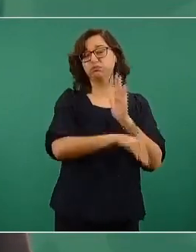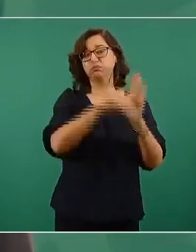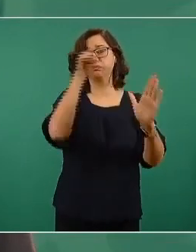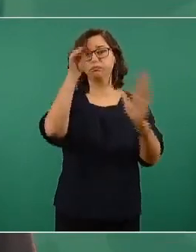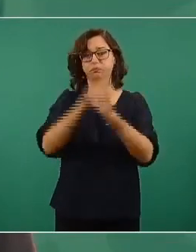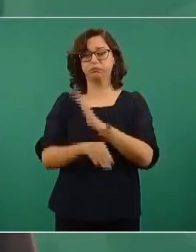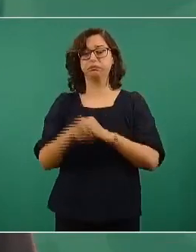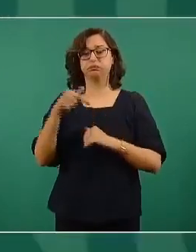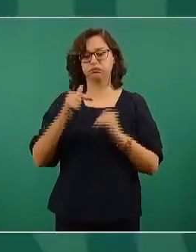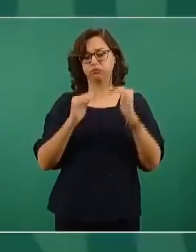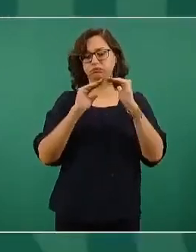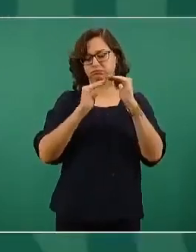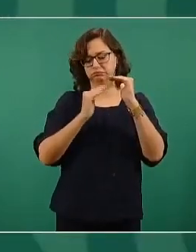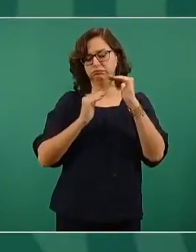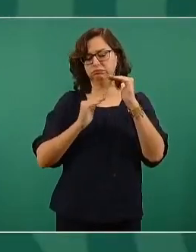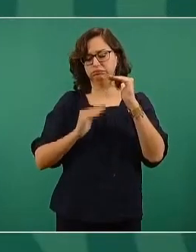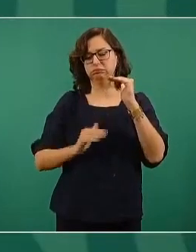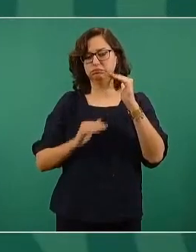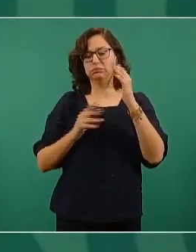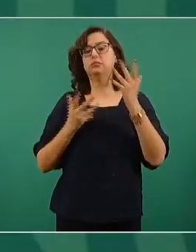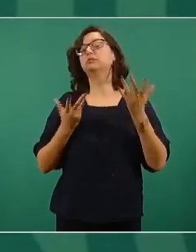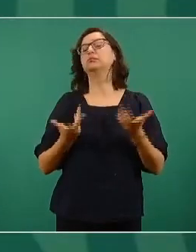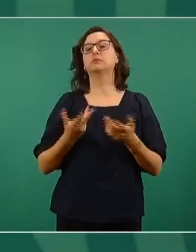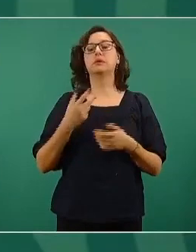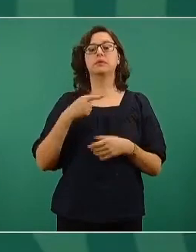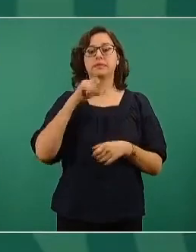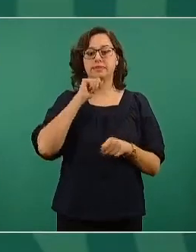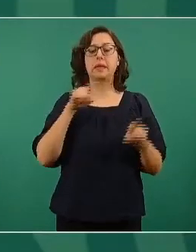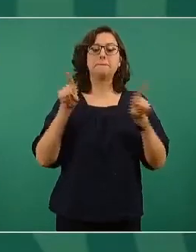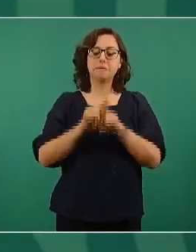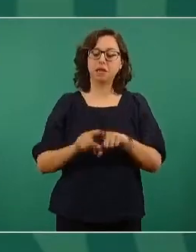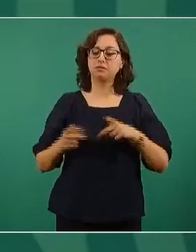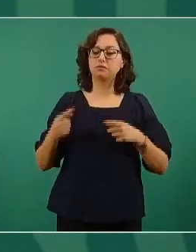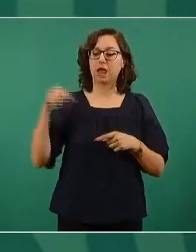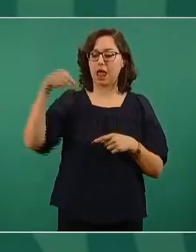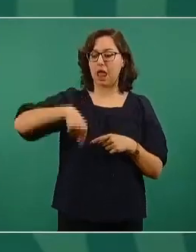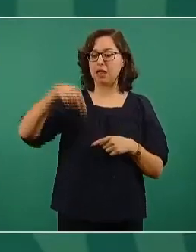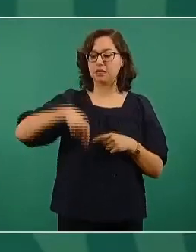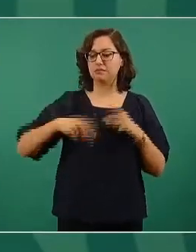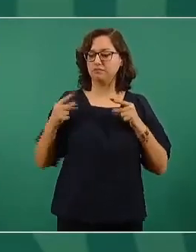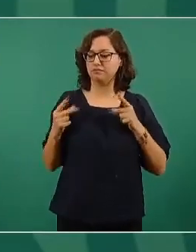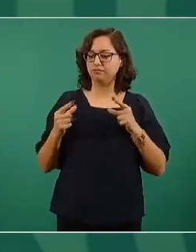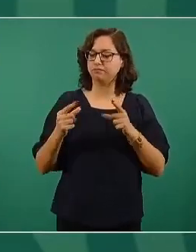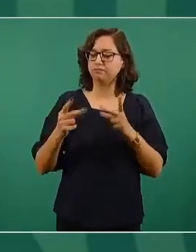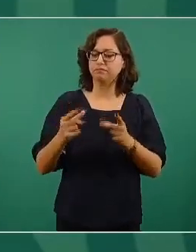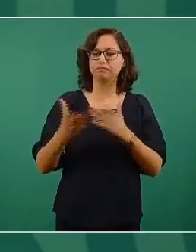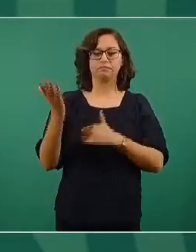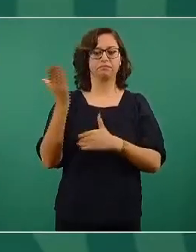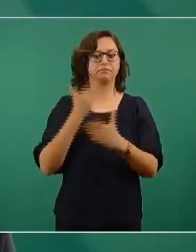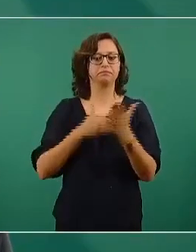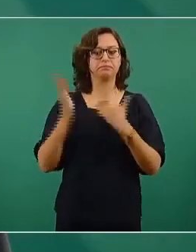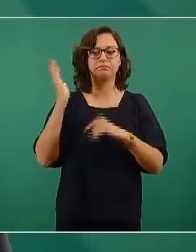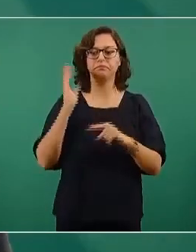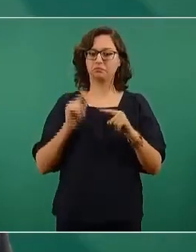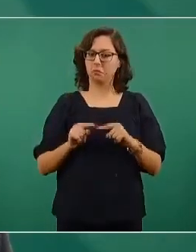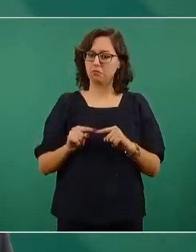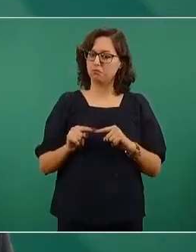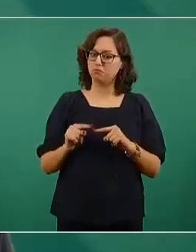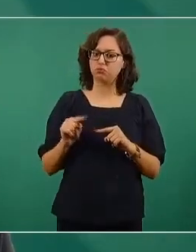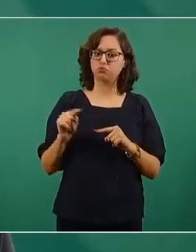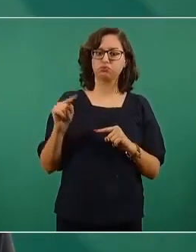Vamos a salir sin duda más rápido, estamos saliendo de la crisis, que muchos países del